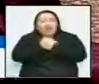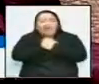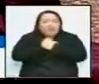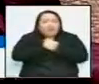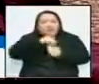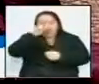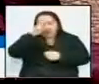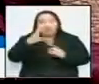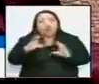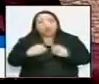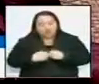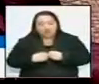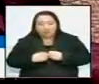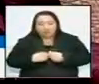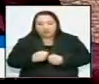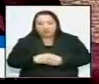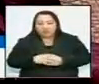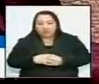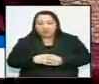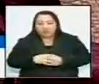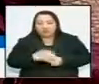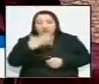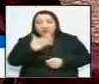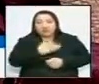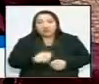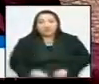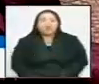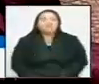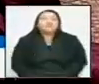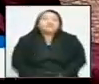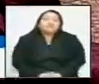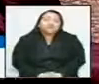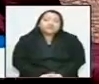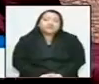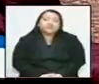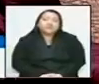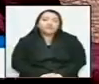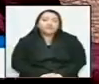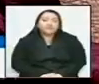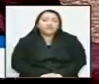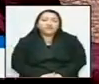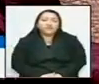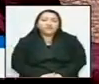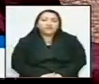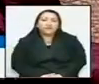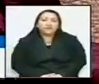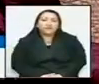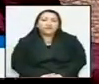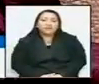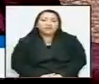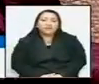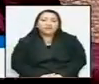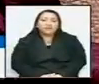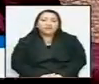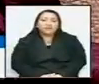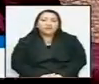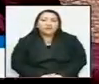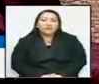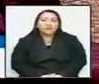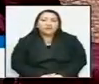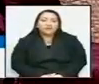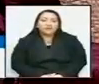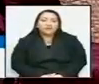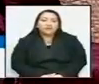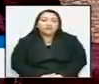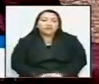peruano y reconozco plenamente. Muchas gracias, presidente. Bien. Bueno, ha hecho un comentario el congresista